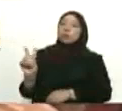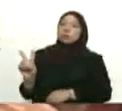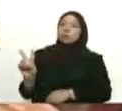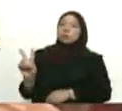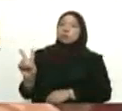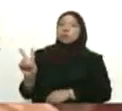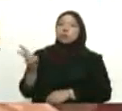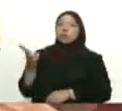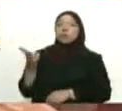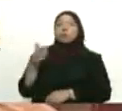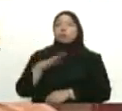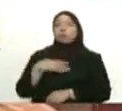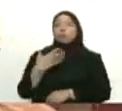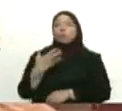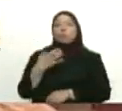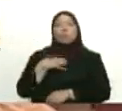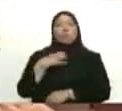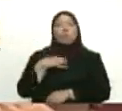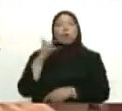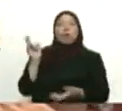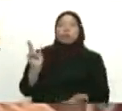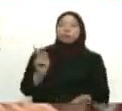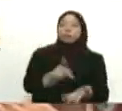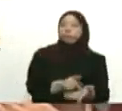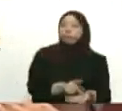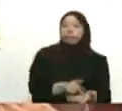que para acá no puede meterse